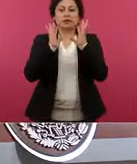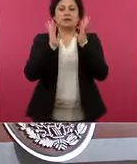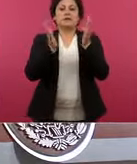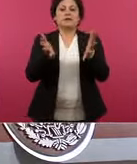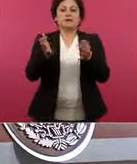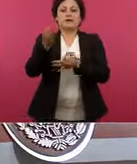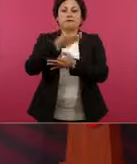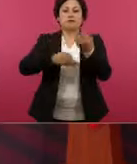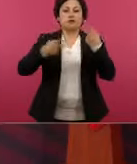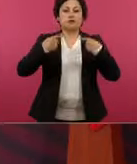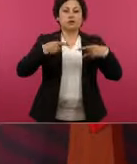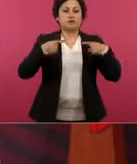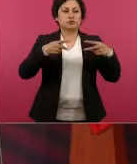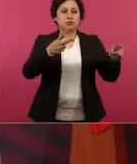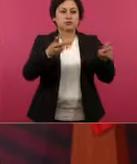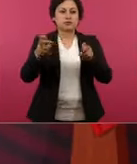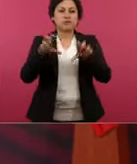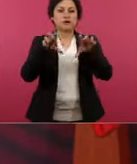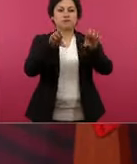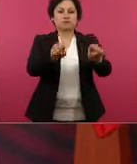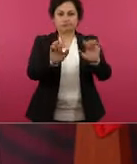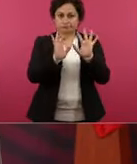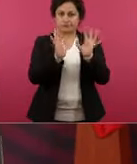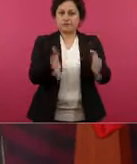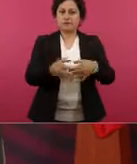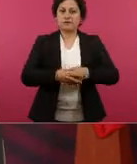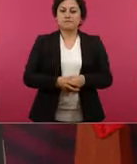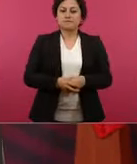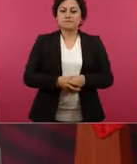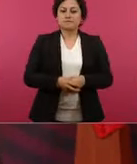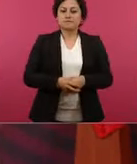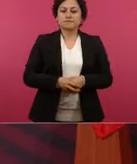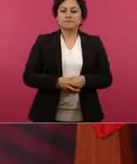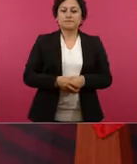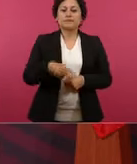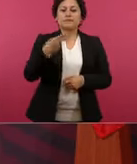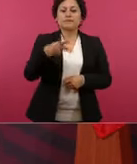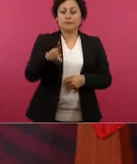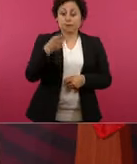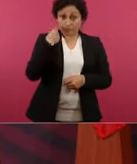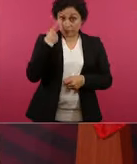que participaron en ese robo, pero así está.